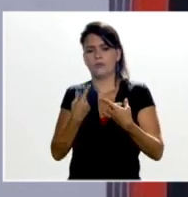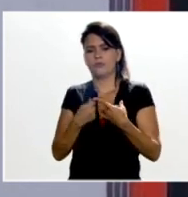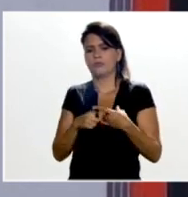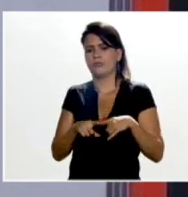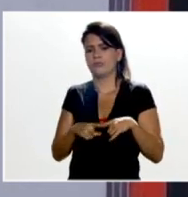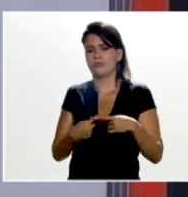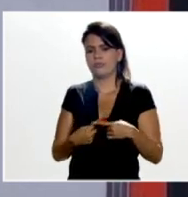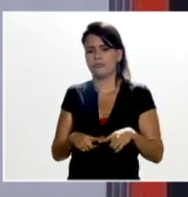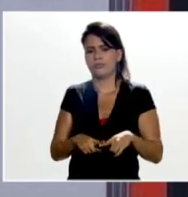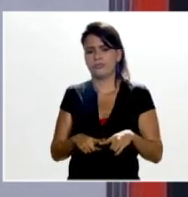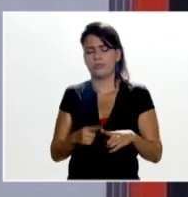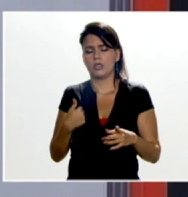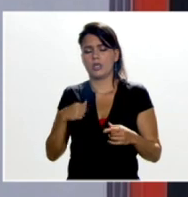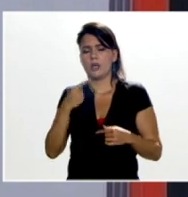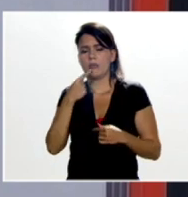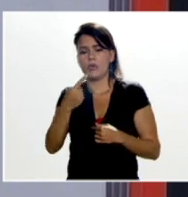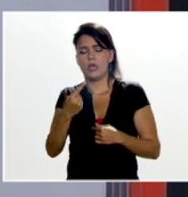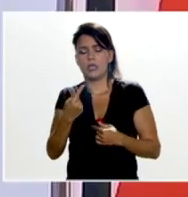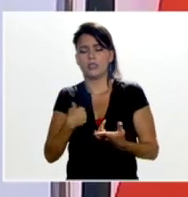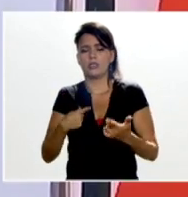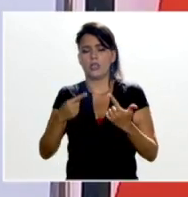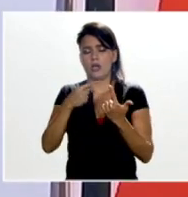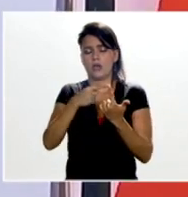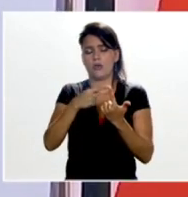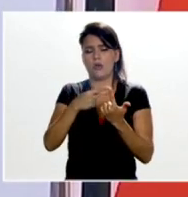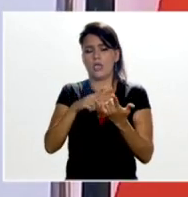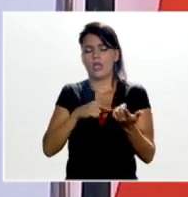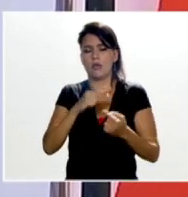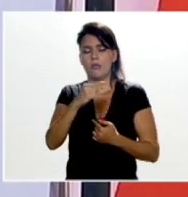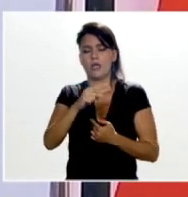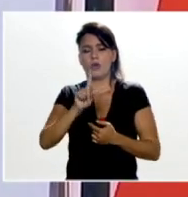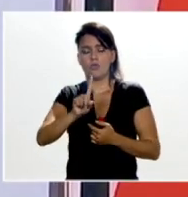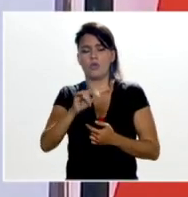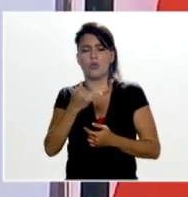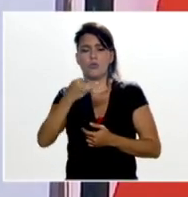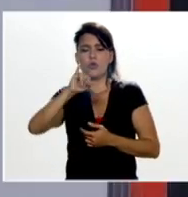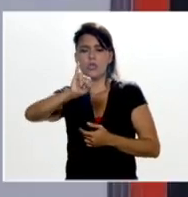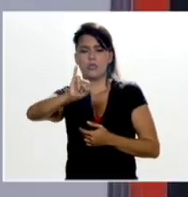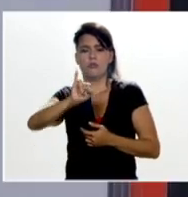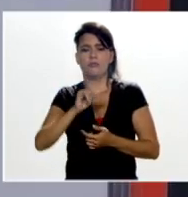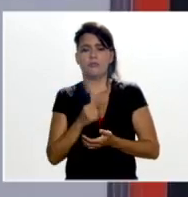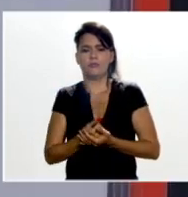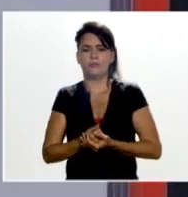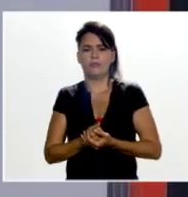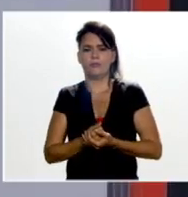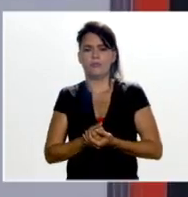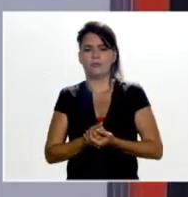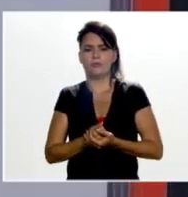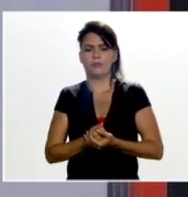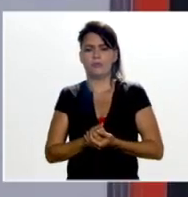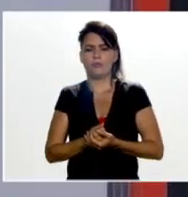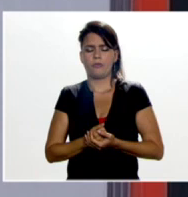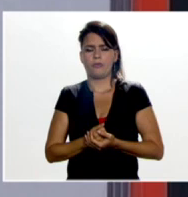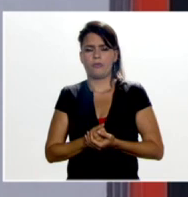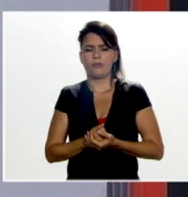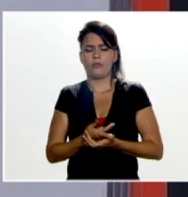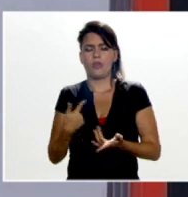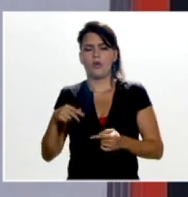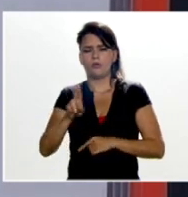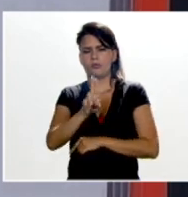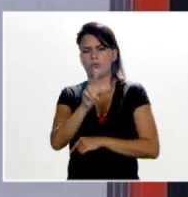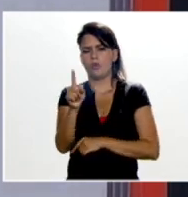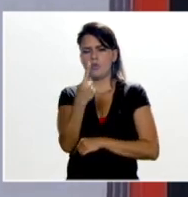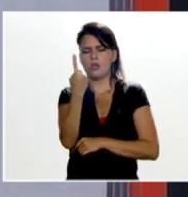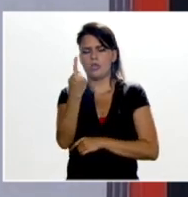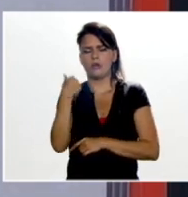y acabamos de definir la raíz cuadrada de menos 1 como i, la famosa unidad imaginaria. Entonces,